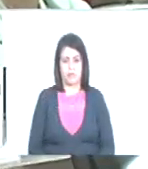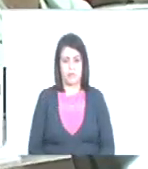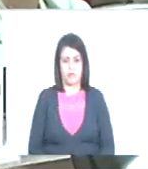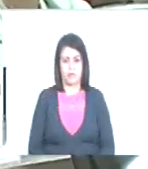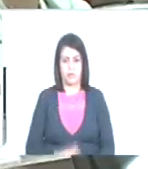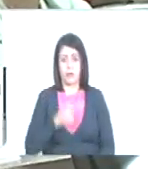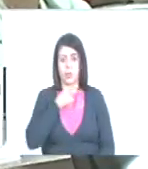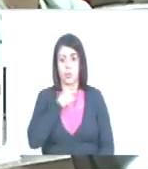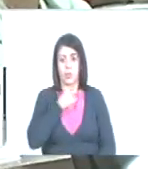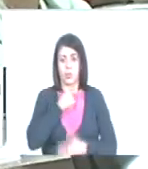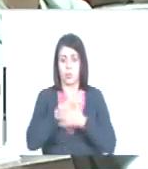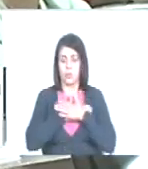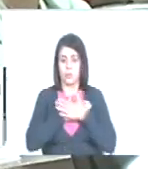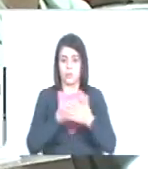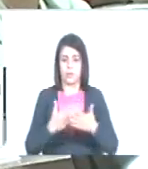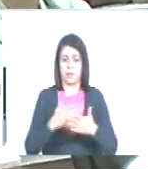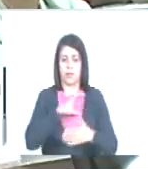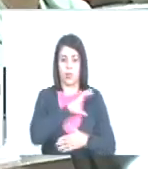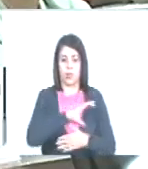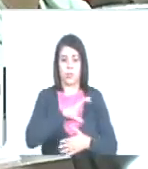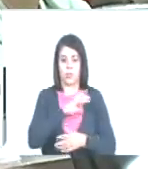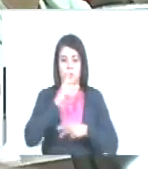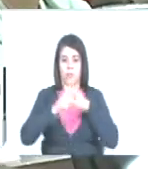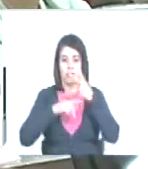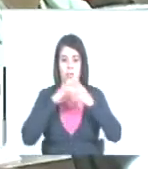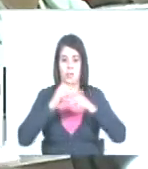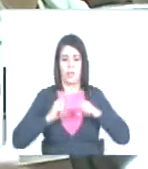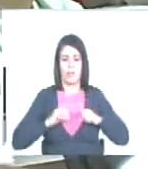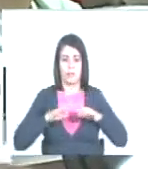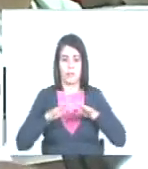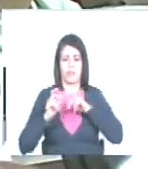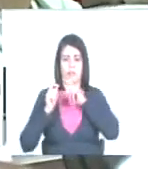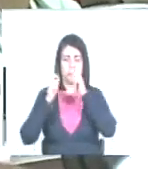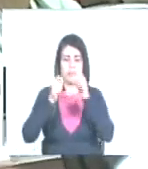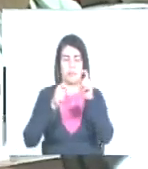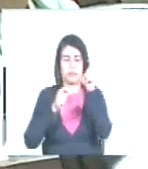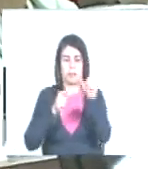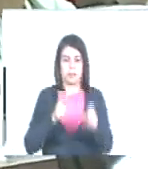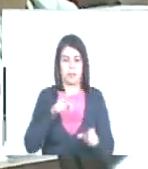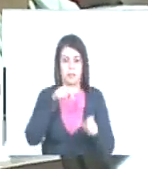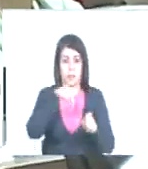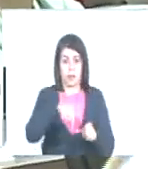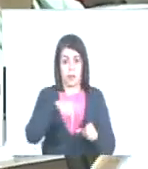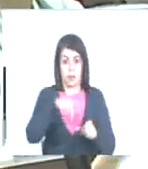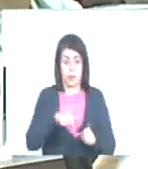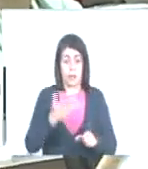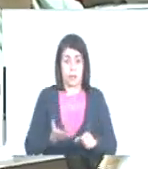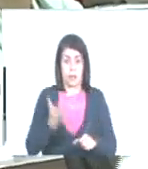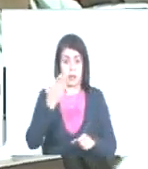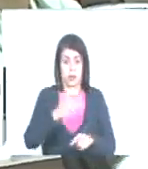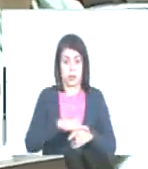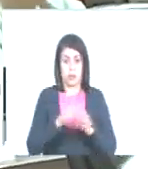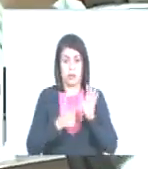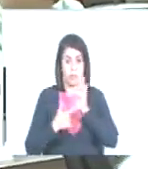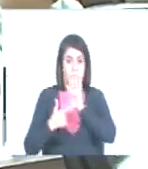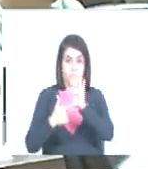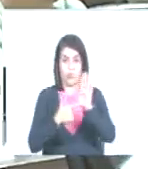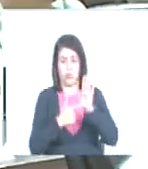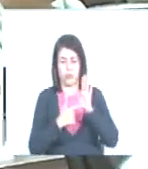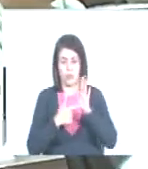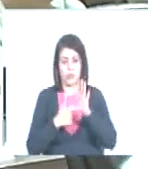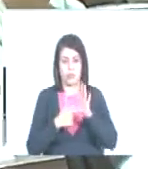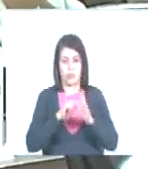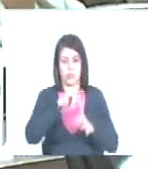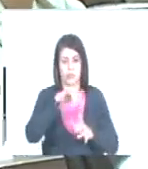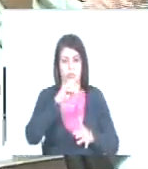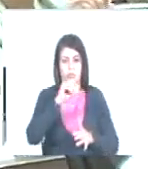me complace y que haya sido la Comisión de Política Exterior que me haya colocado en este rol de presentar a